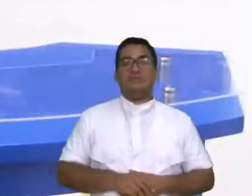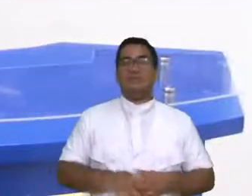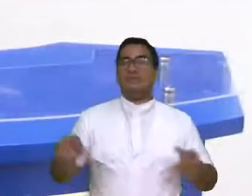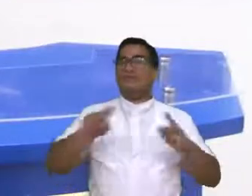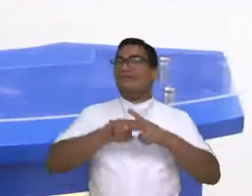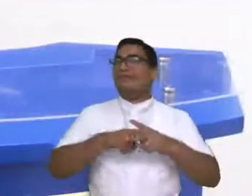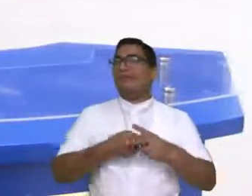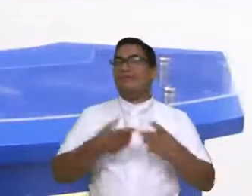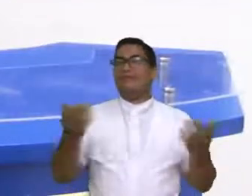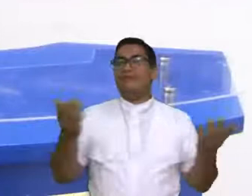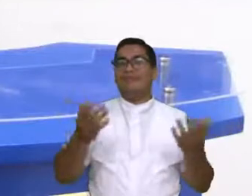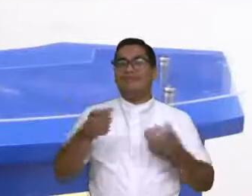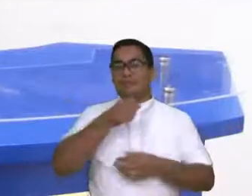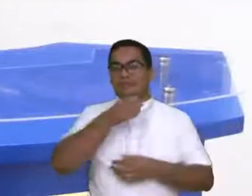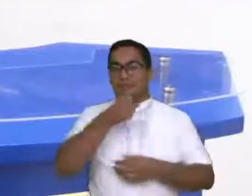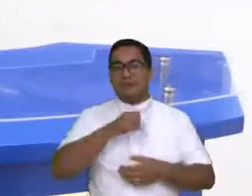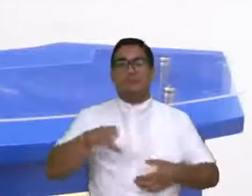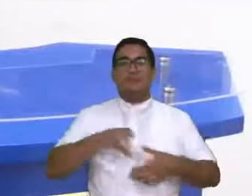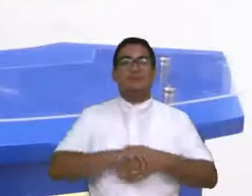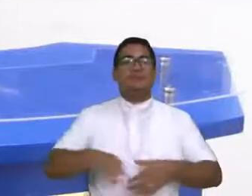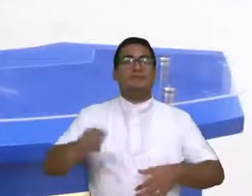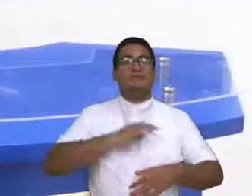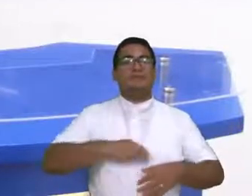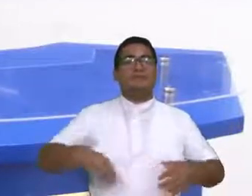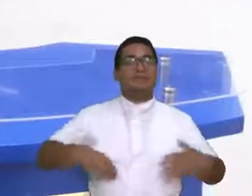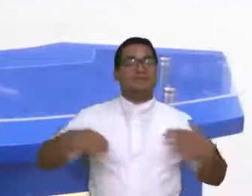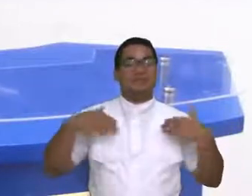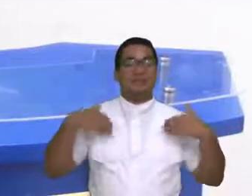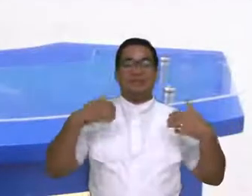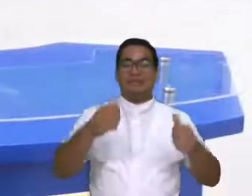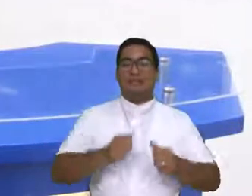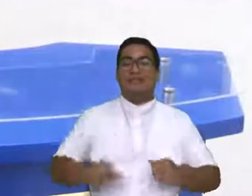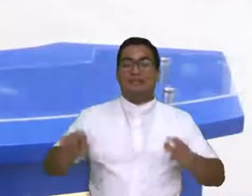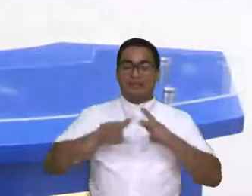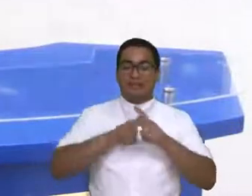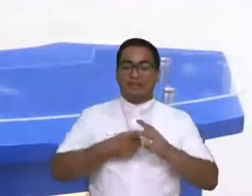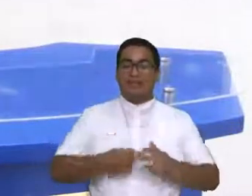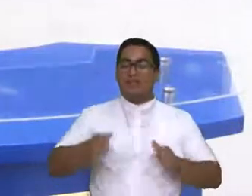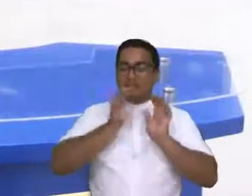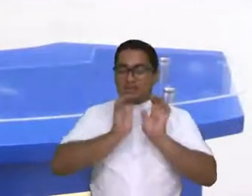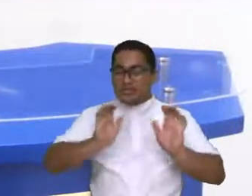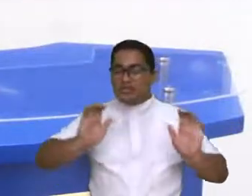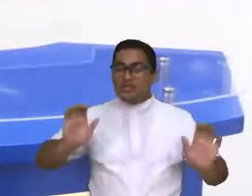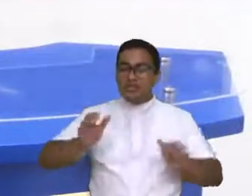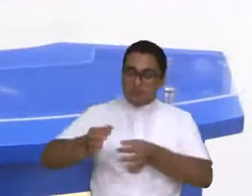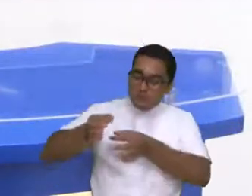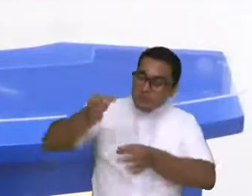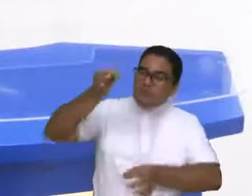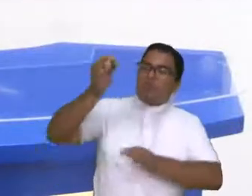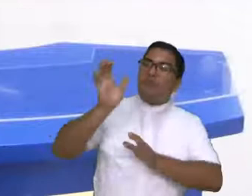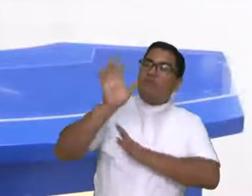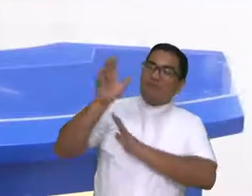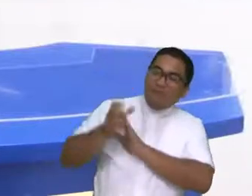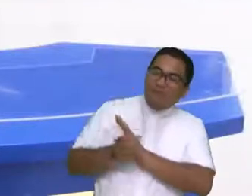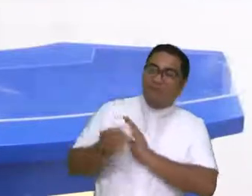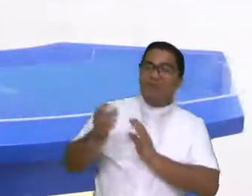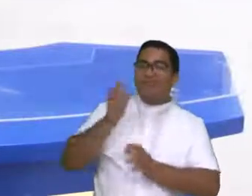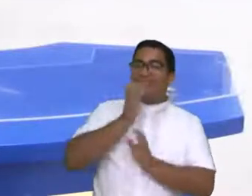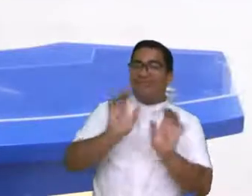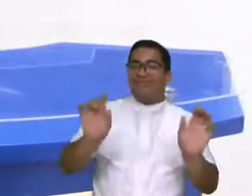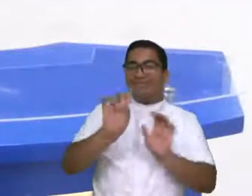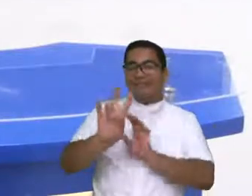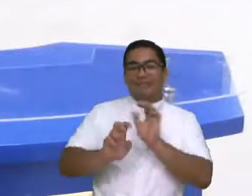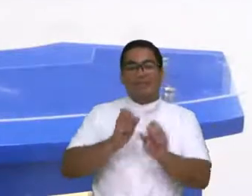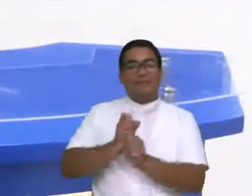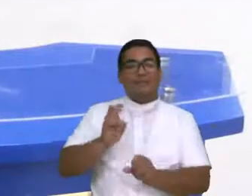Iniciamos con nuestra primera noticia. El Ministerio de Salud inició el Censo Nutricional 2020 en niños menores de 12 años.